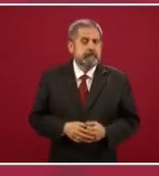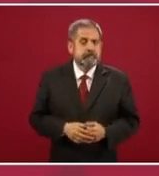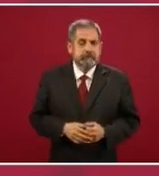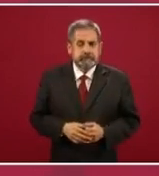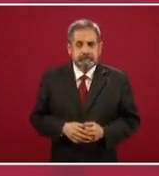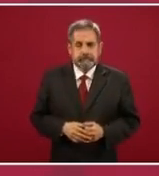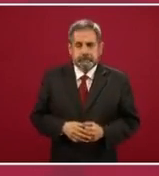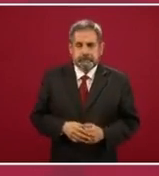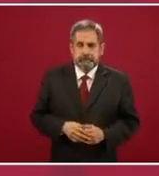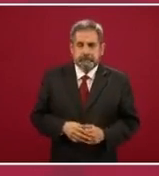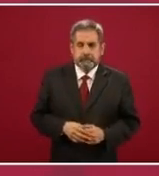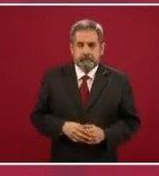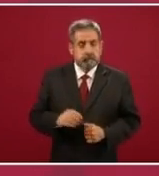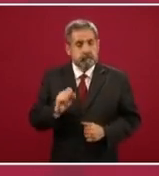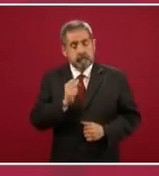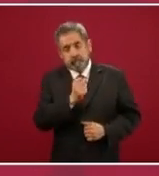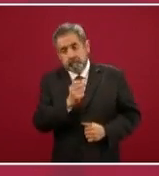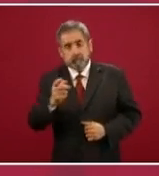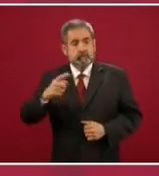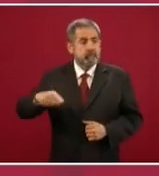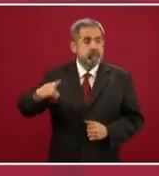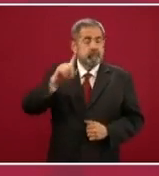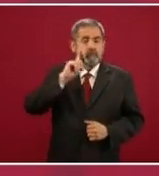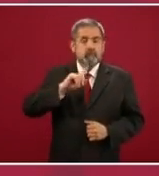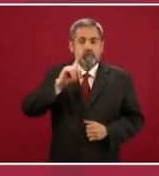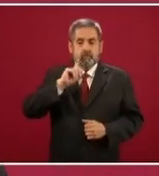a mujeres embarazadas.